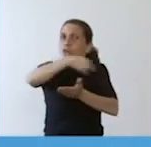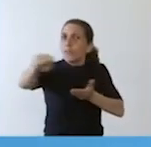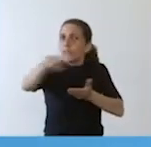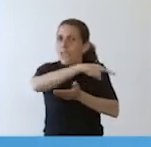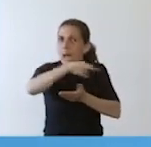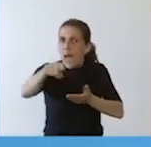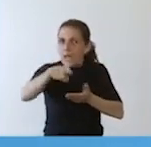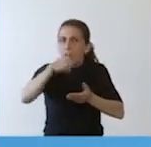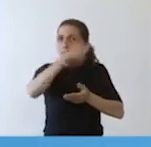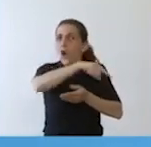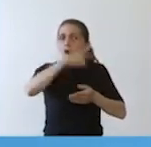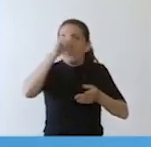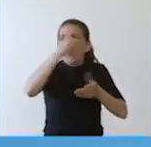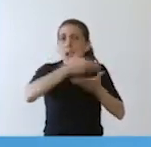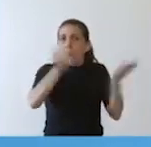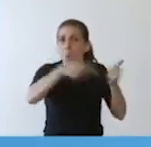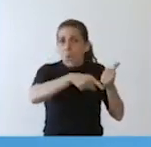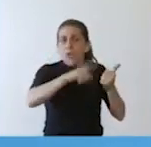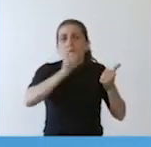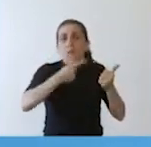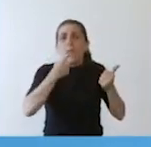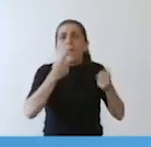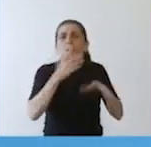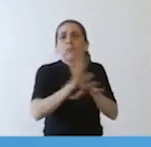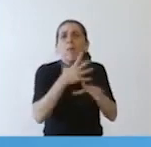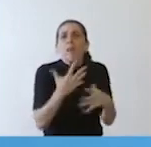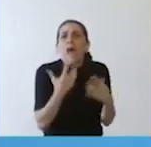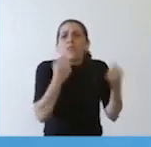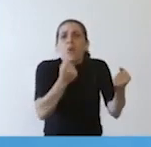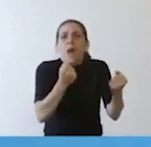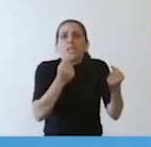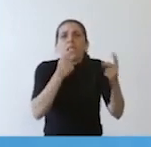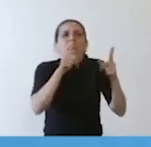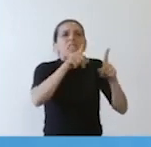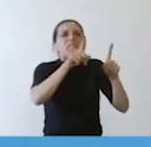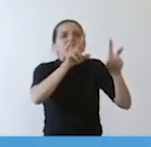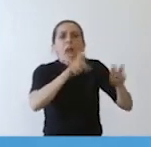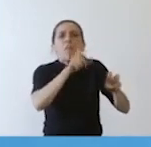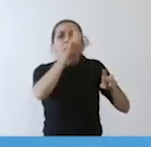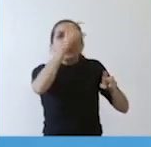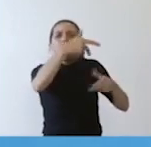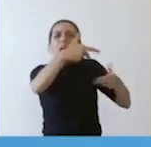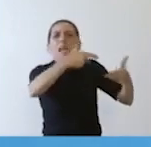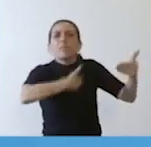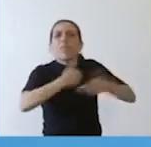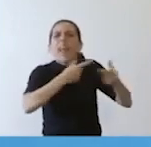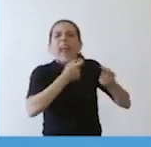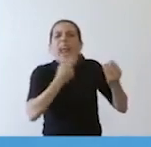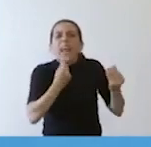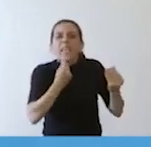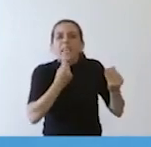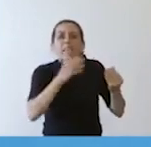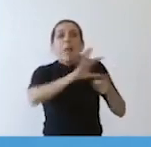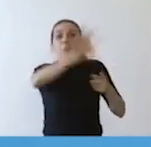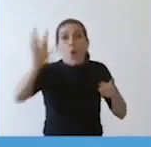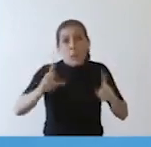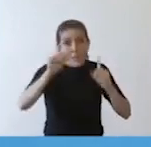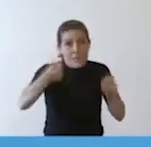sobre los hospitales nacionales y fortalecimiento en función de las necesidades de los hospitales de cada una de las